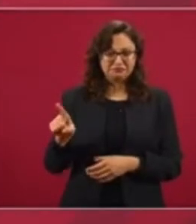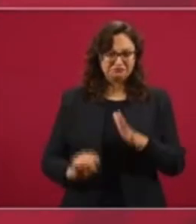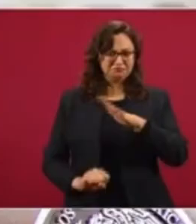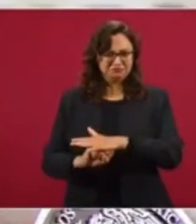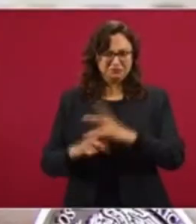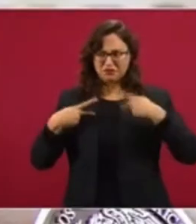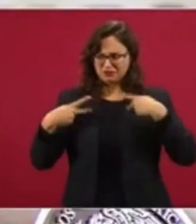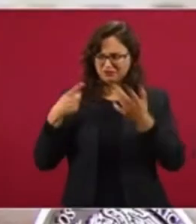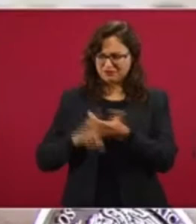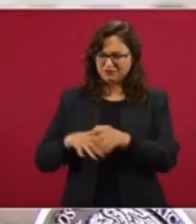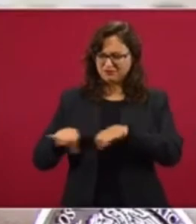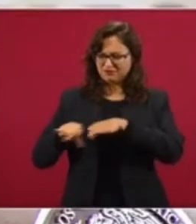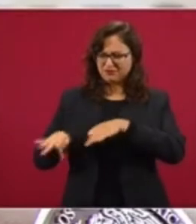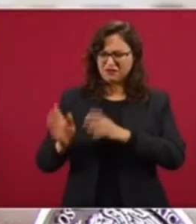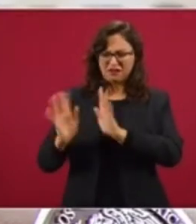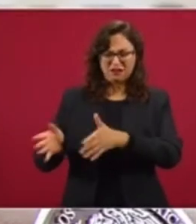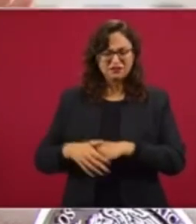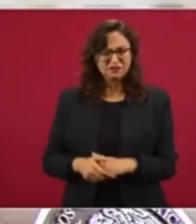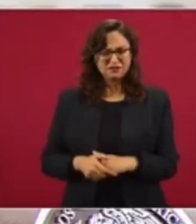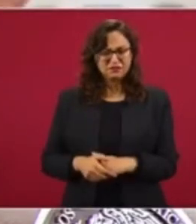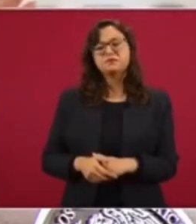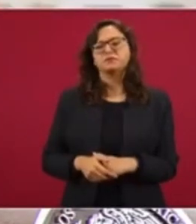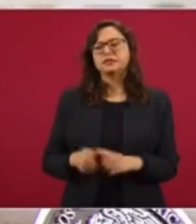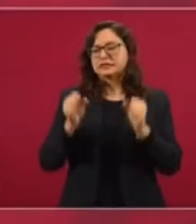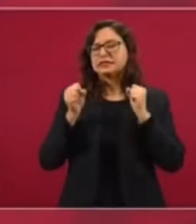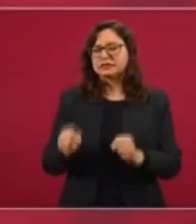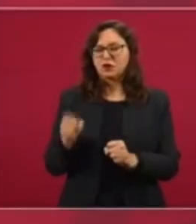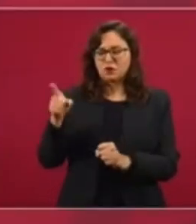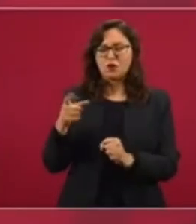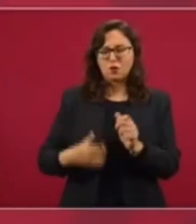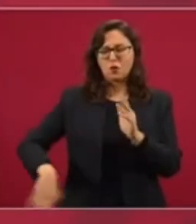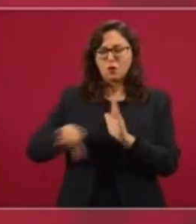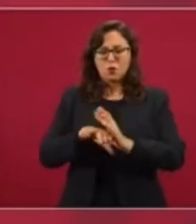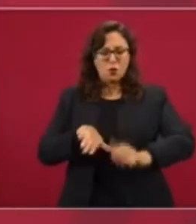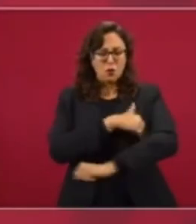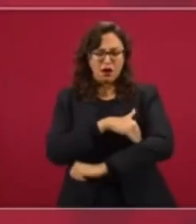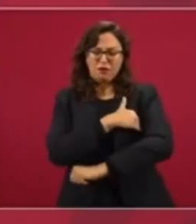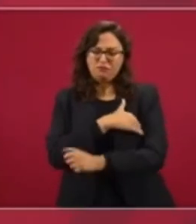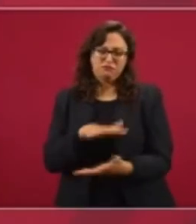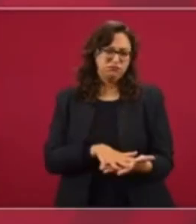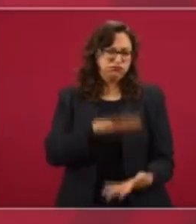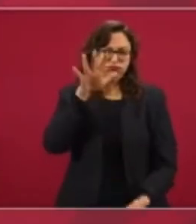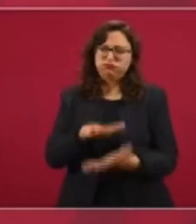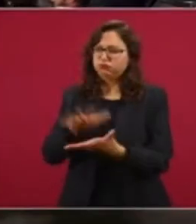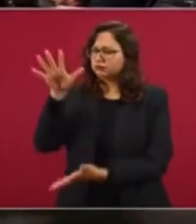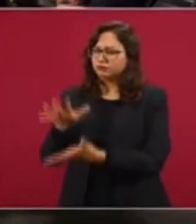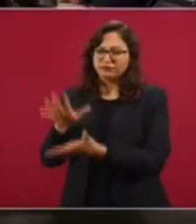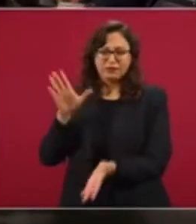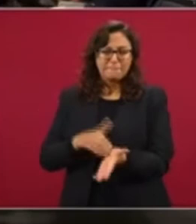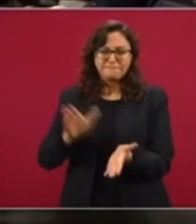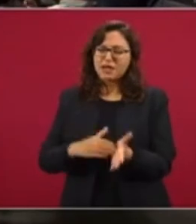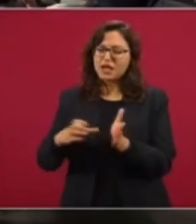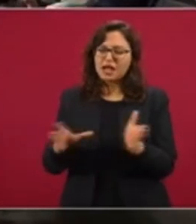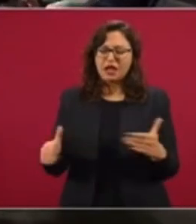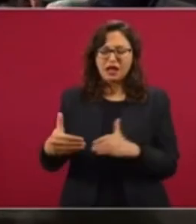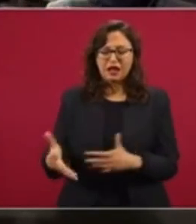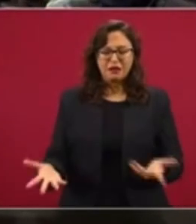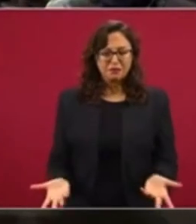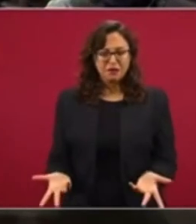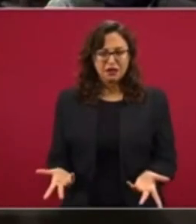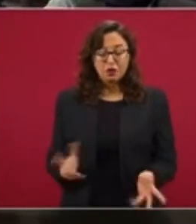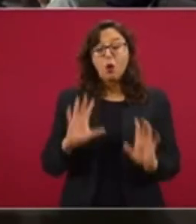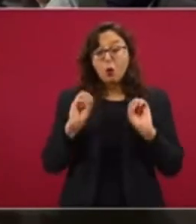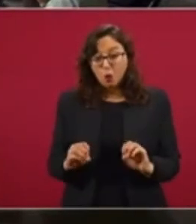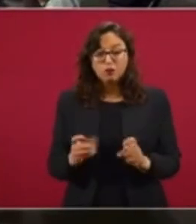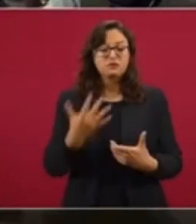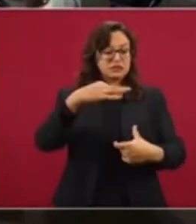base y debe tener en sus almacenes papelería, y debe de tener urnas o guardarlas que van a